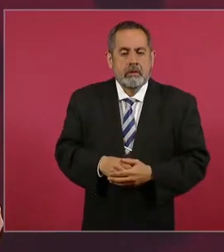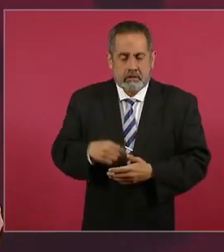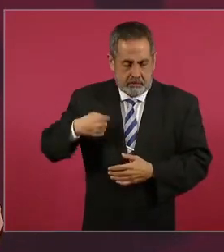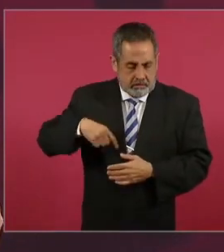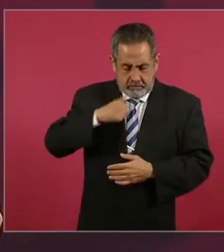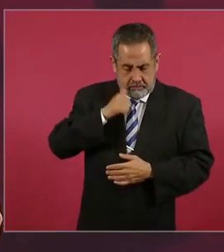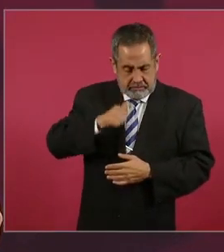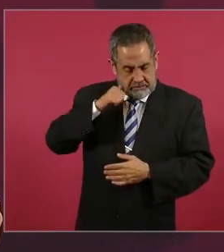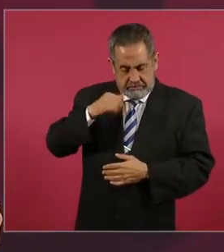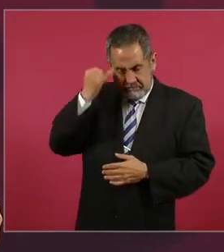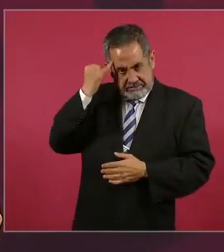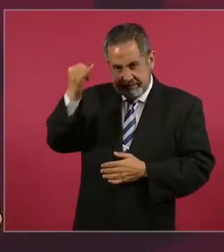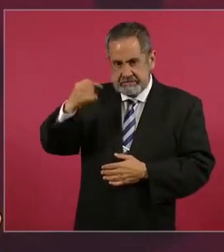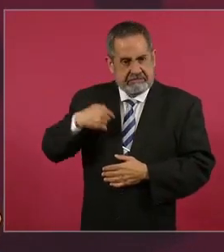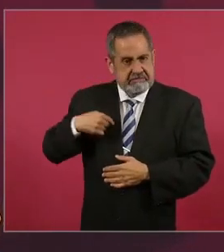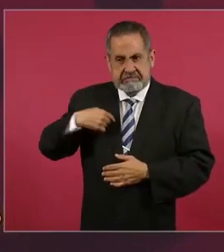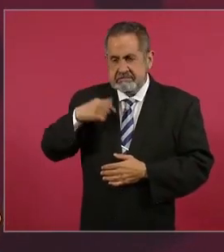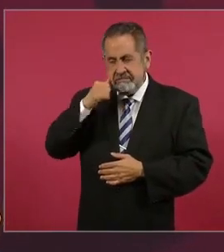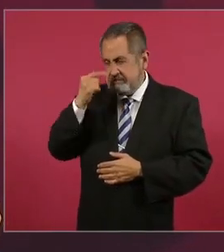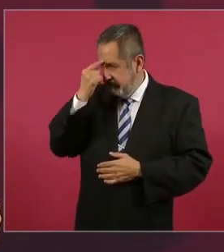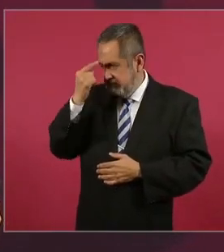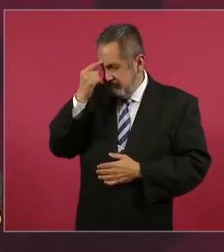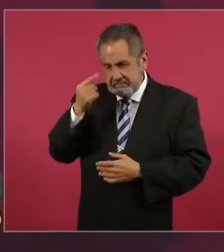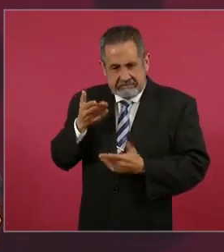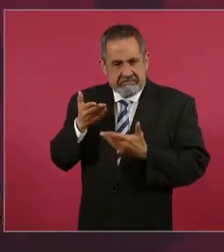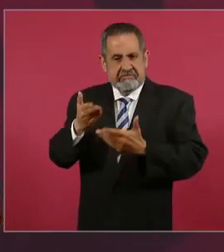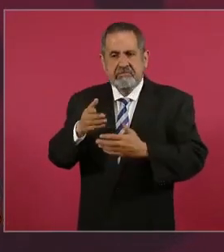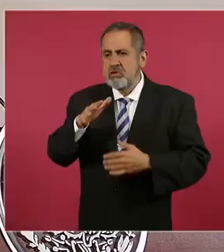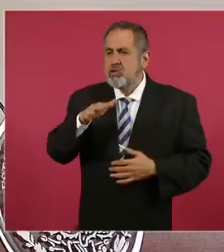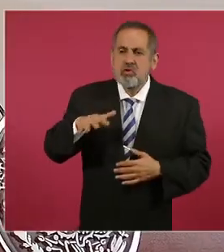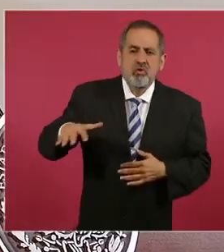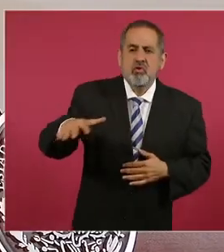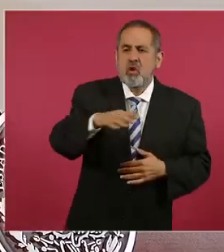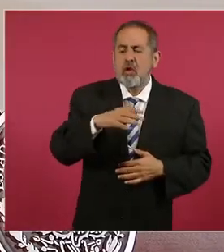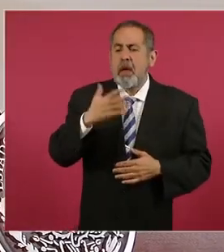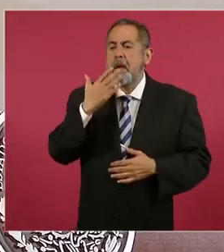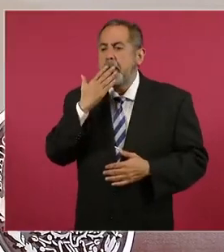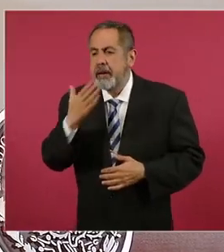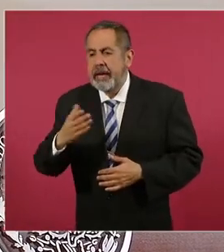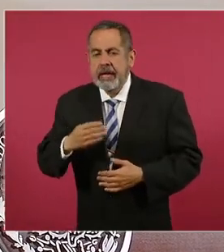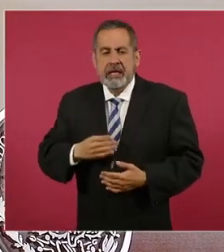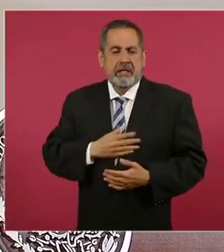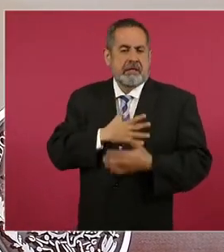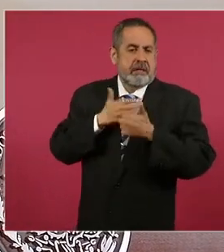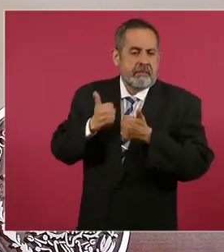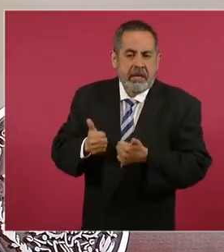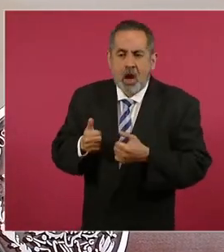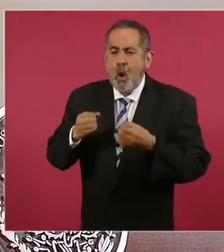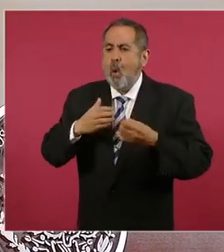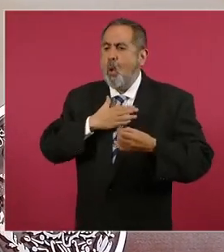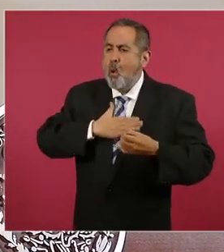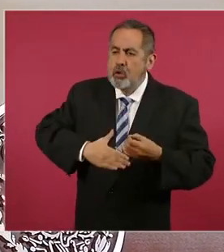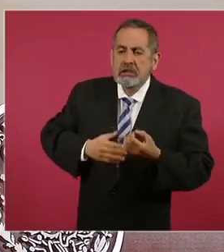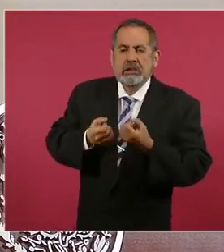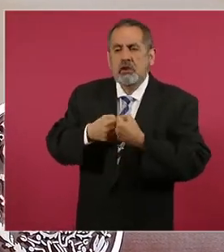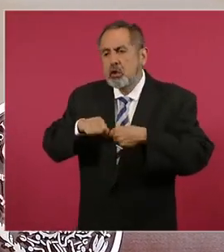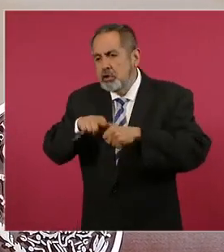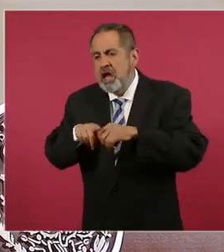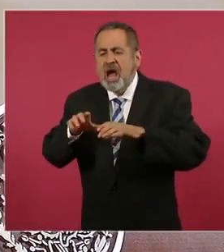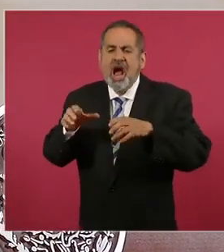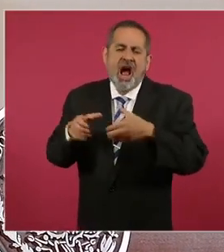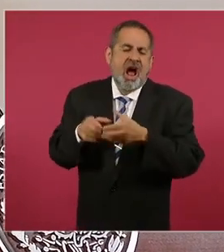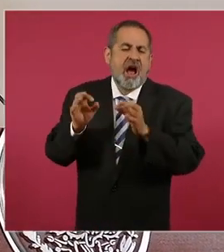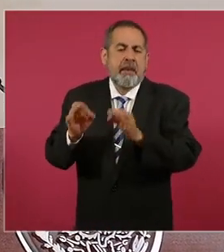siempre hemos planteado el bienestar, la justicia social,